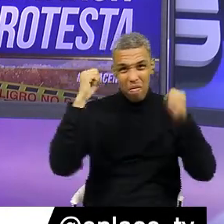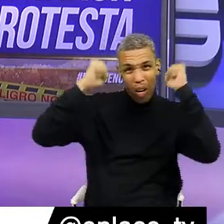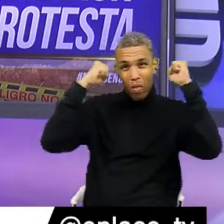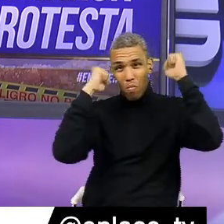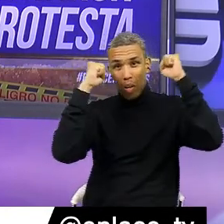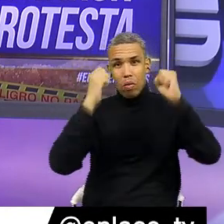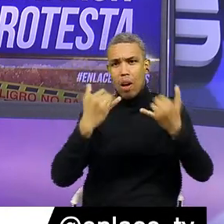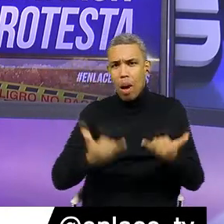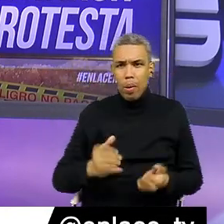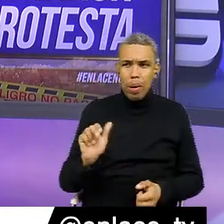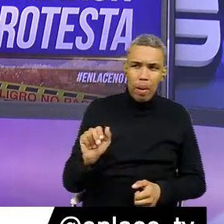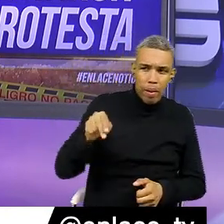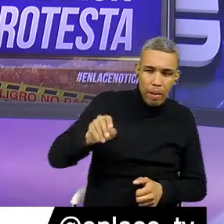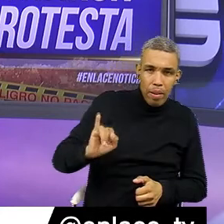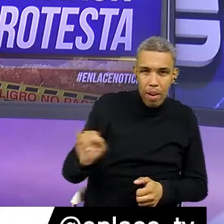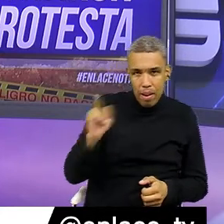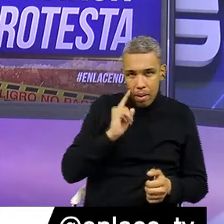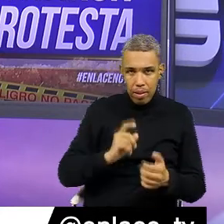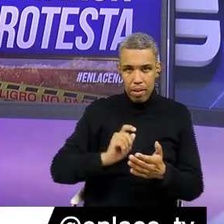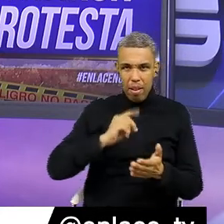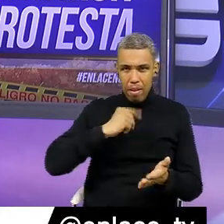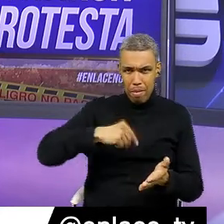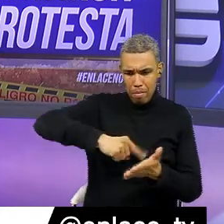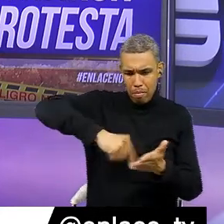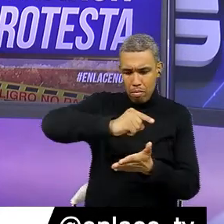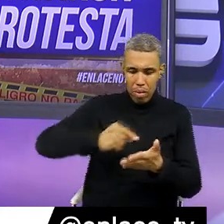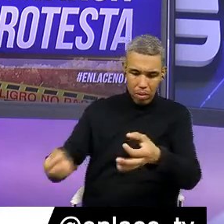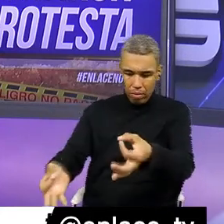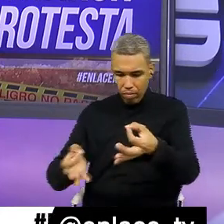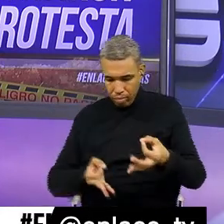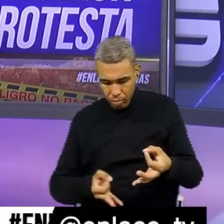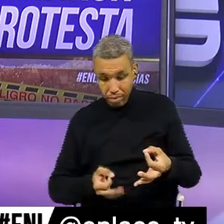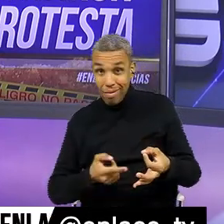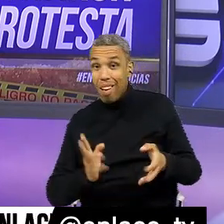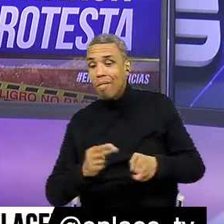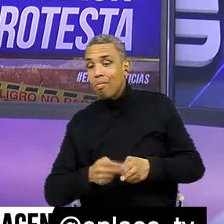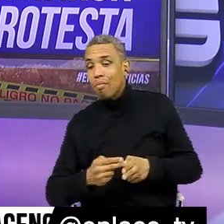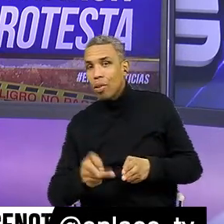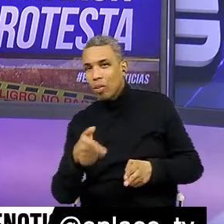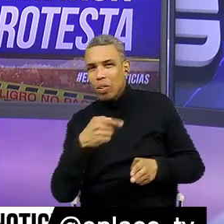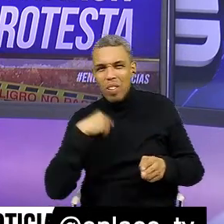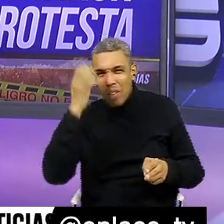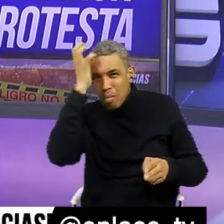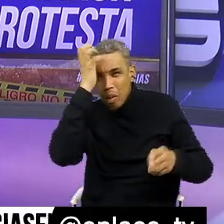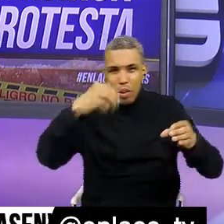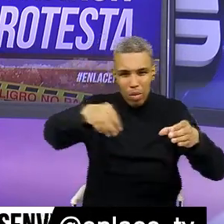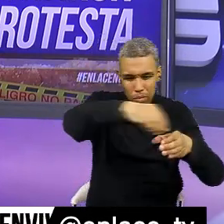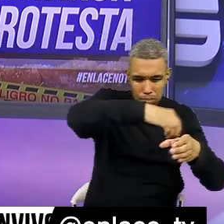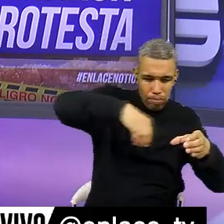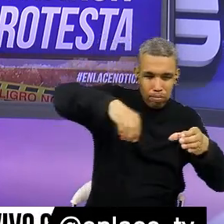Nacional de Infraestructura ANI, que da camino libre al proyecto de la construcción del Box Culvert en el sector.